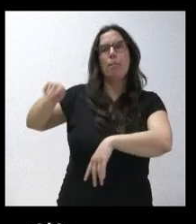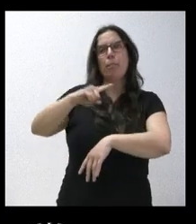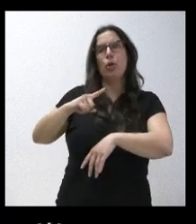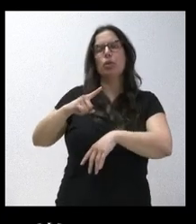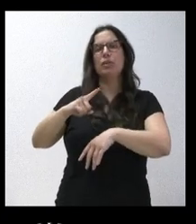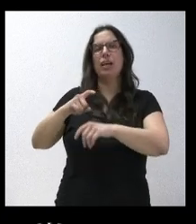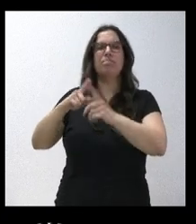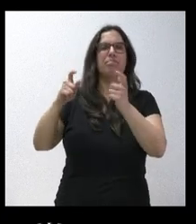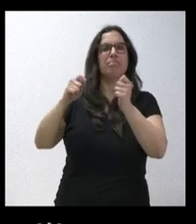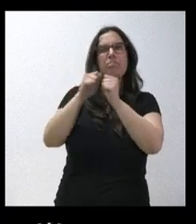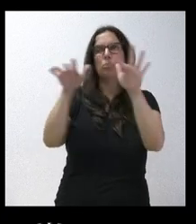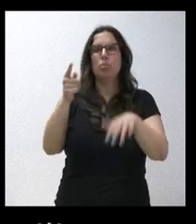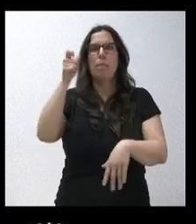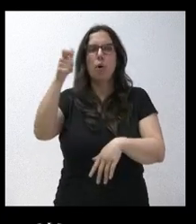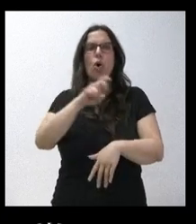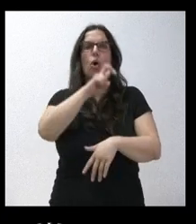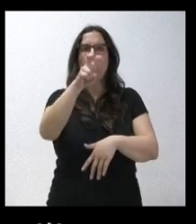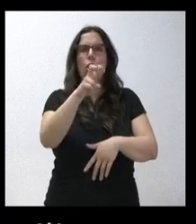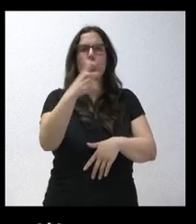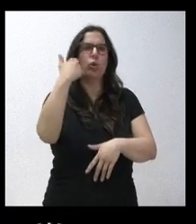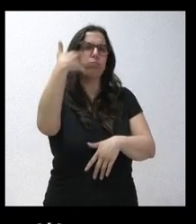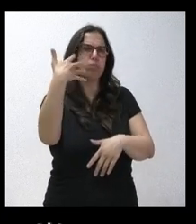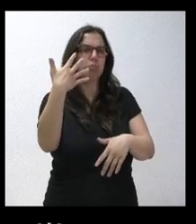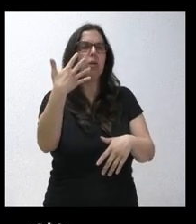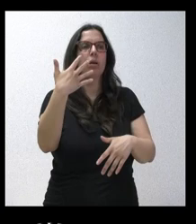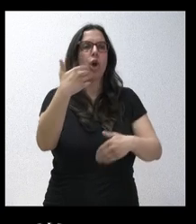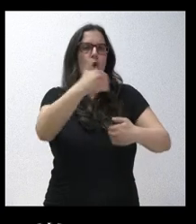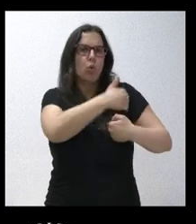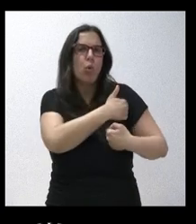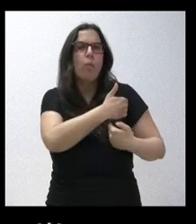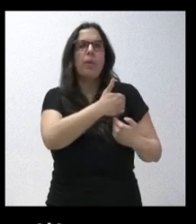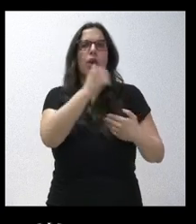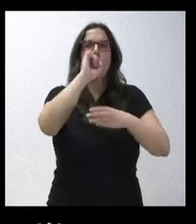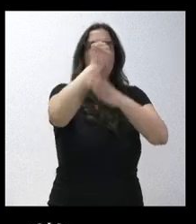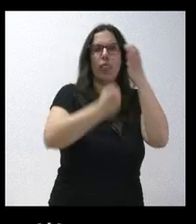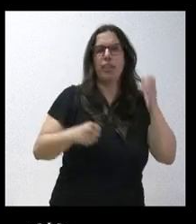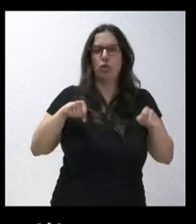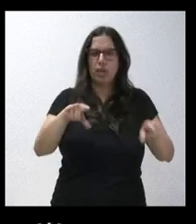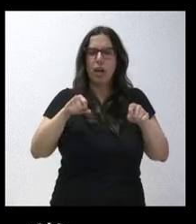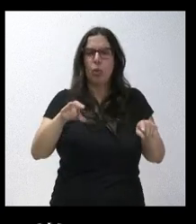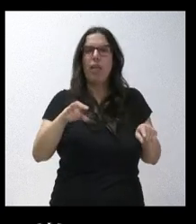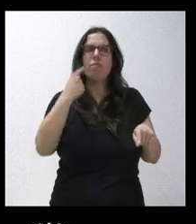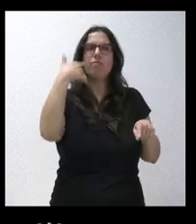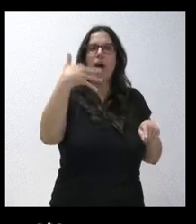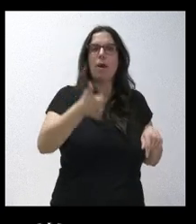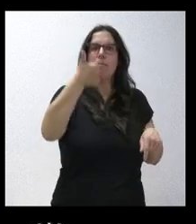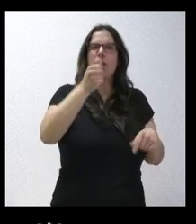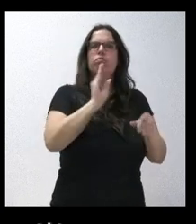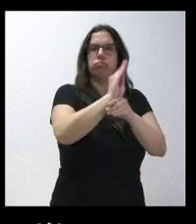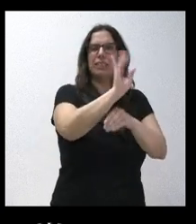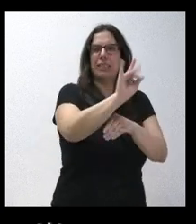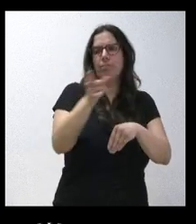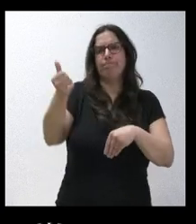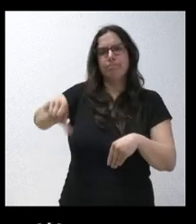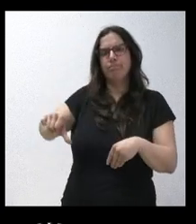mediático que otros que se han recibido ayudas como son el rugby o el baloncesto en silla de ruedas en qué datos se han basado